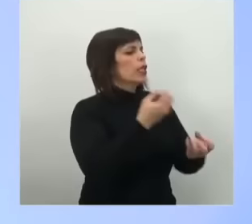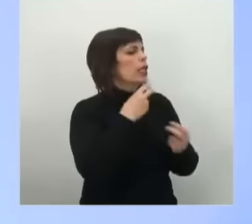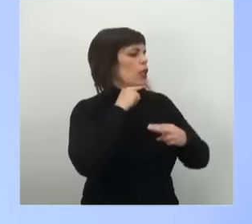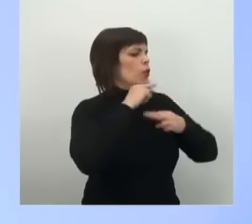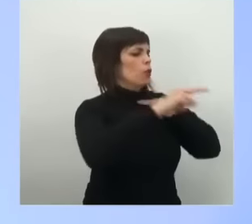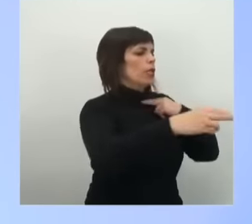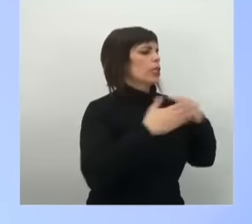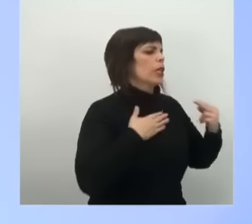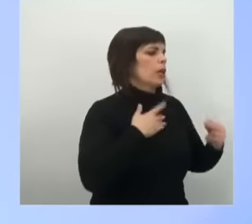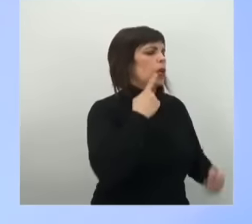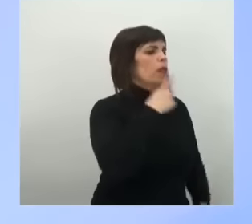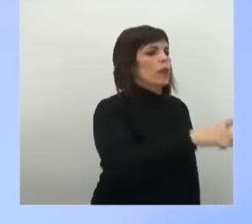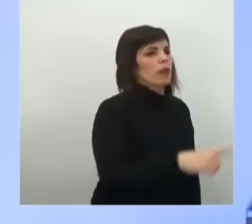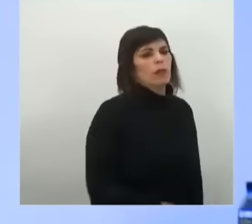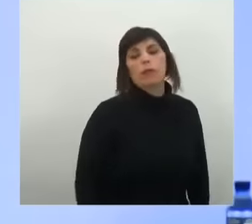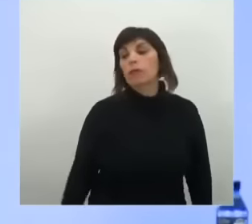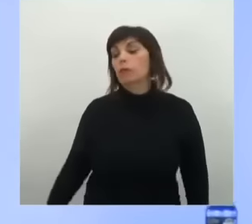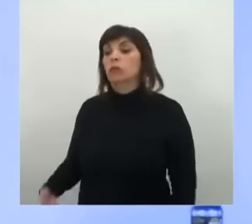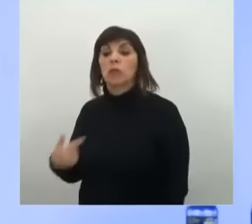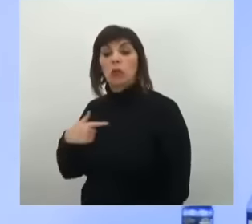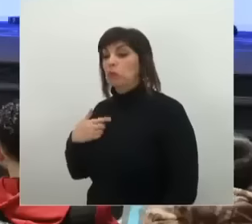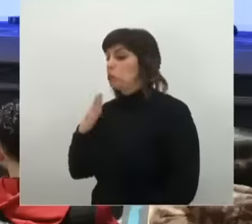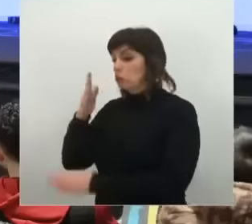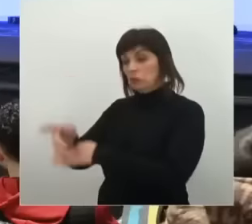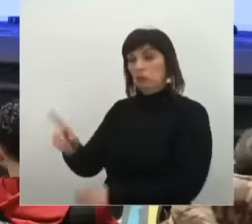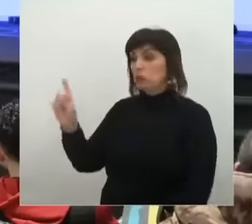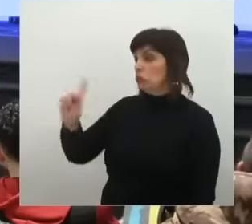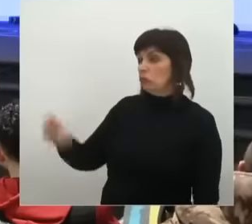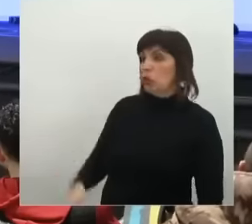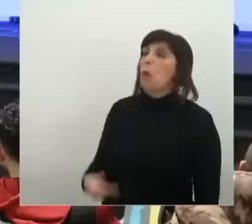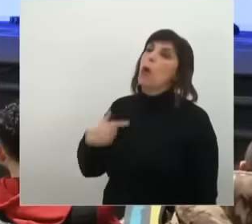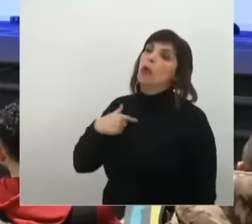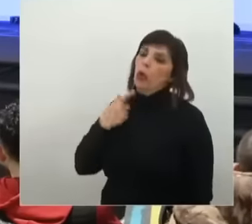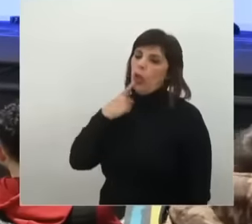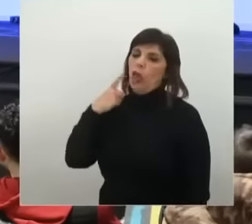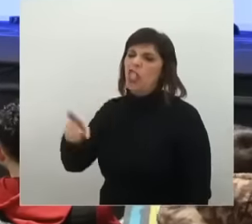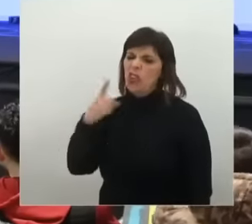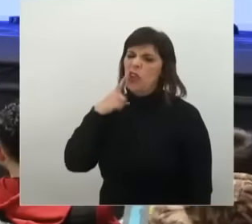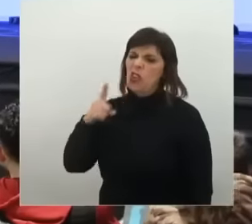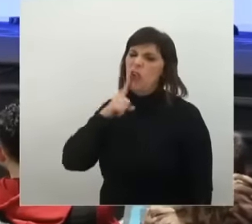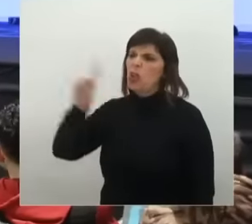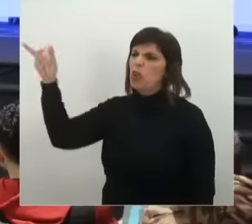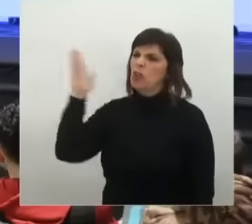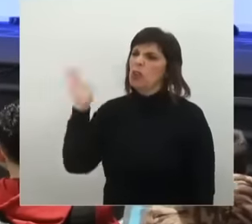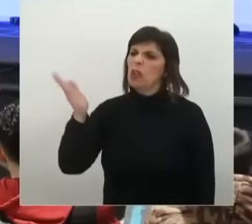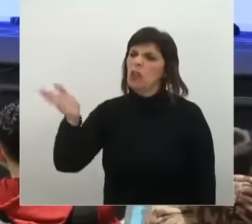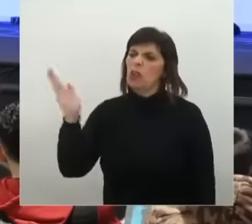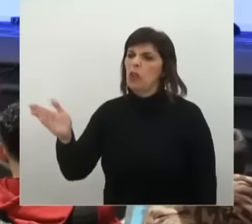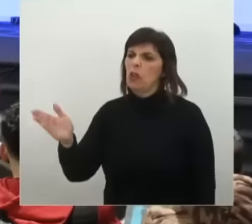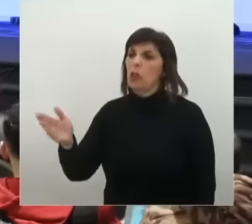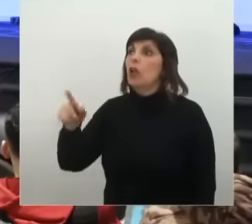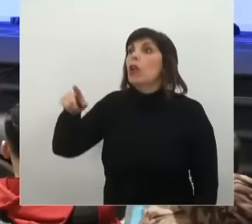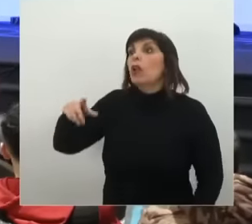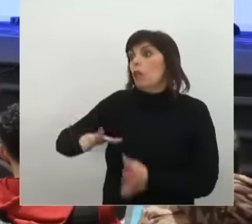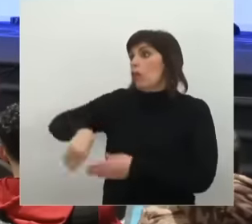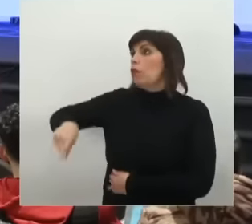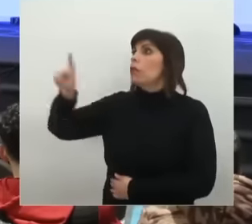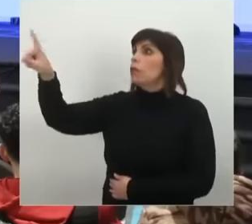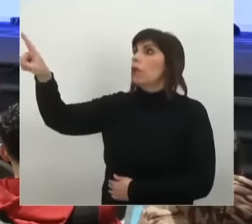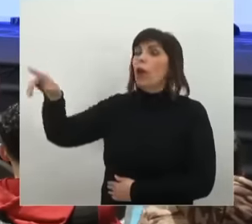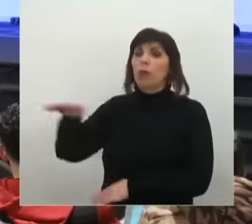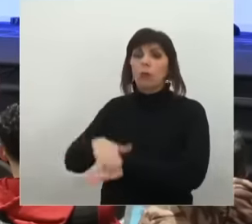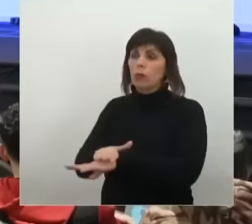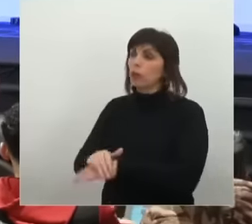me esfuerzo le digo todo aquella gente finalmente tú le vas a perdonar así que qué hizo el hombre se agarró y se